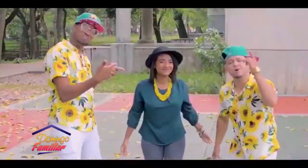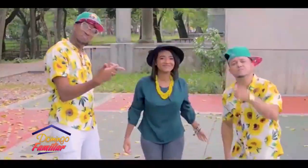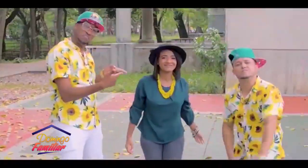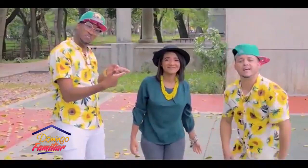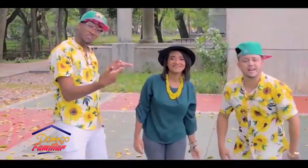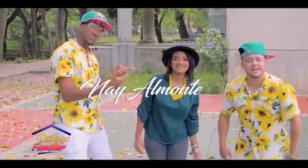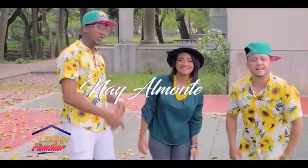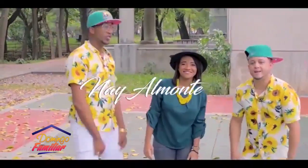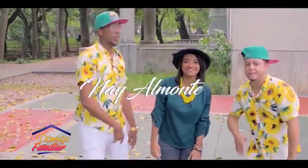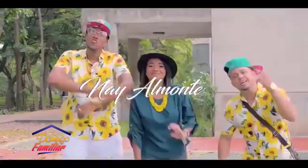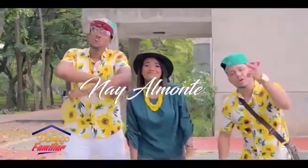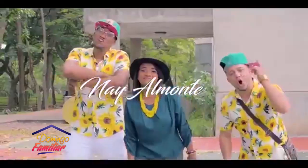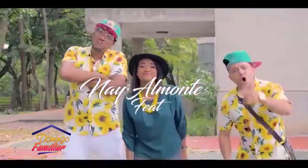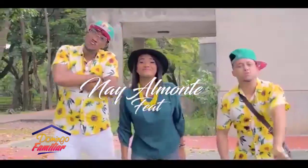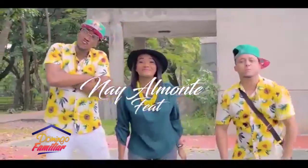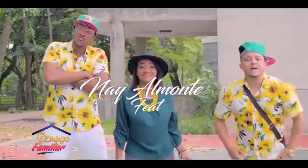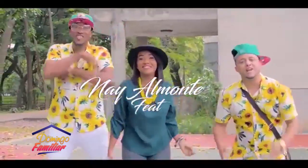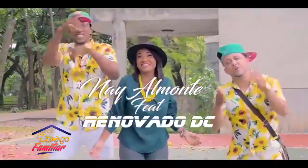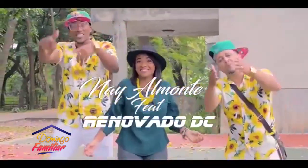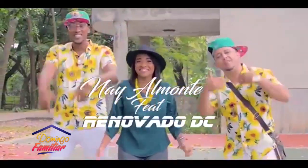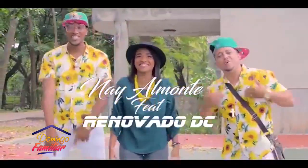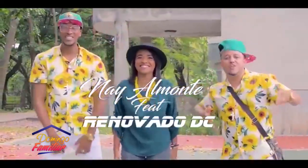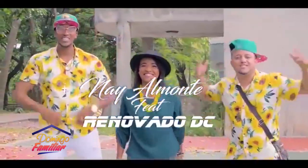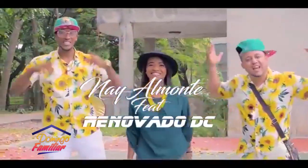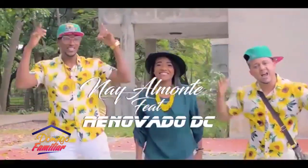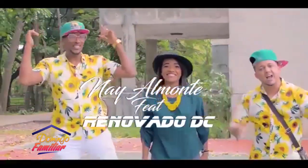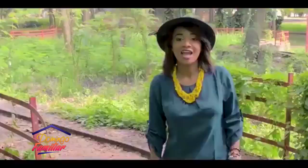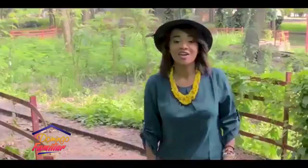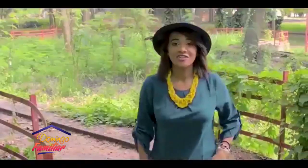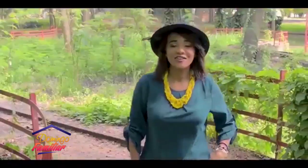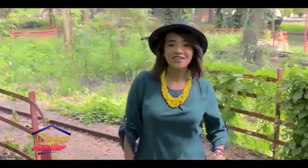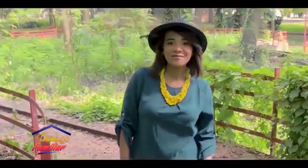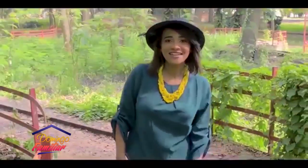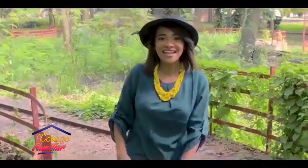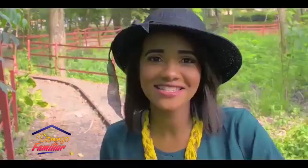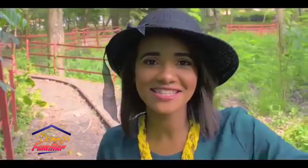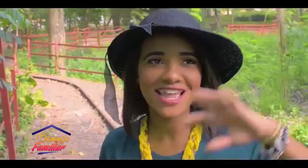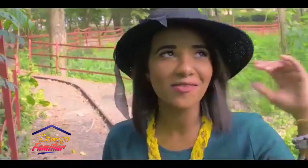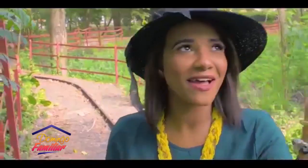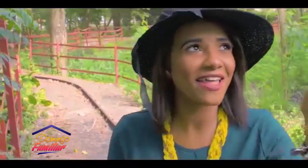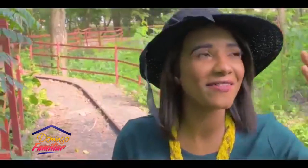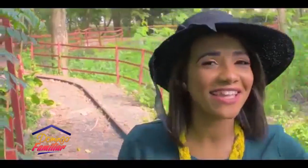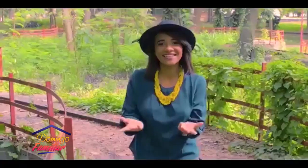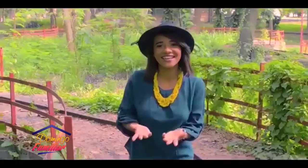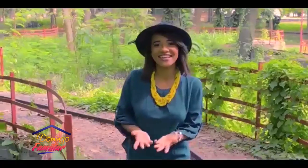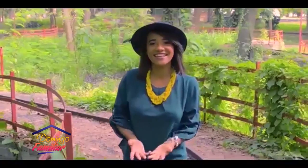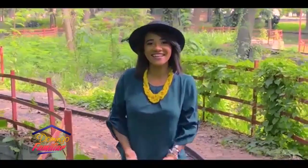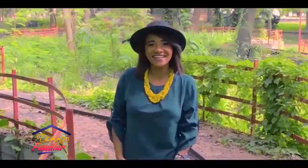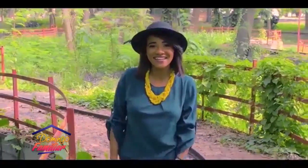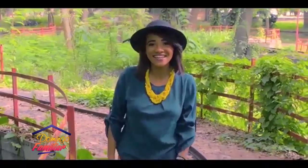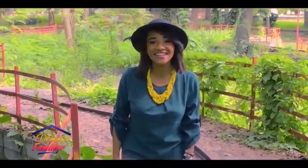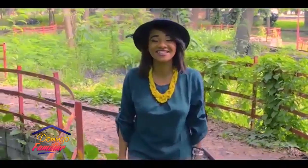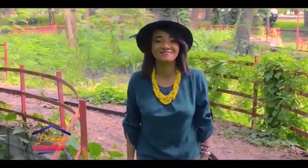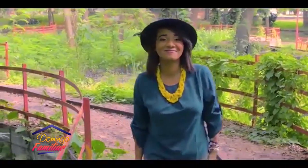Naya Almonte con renovado deseo. No tengo que mirar cielo para verte.